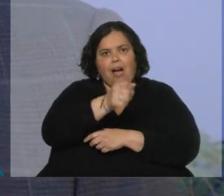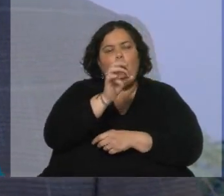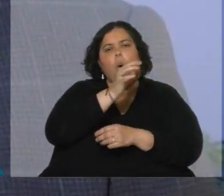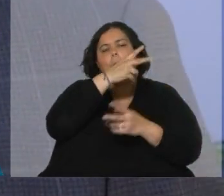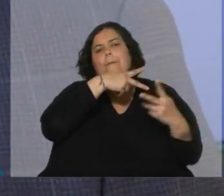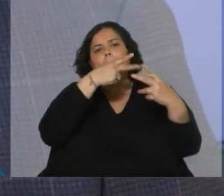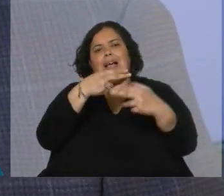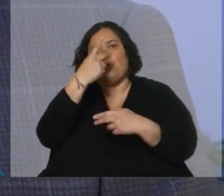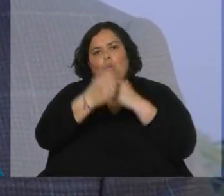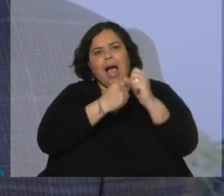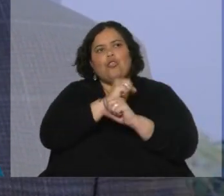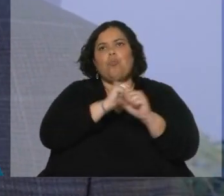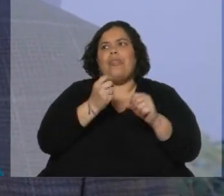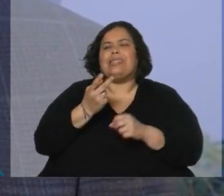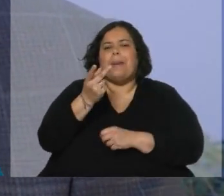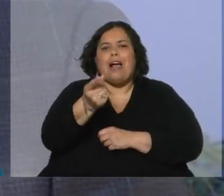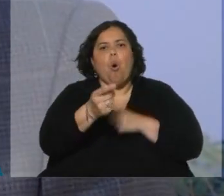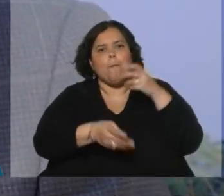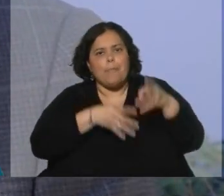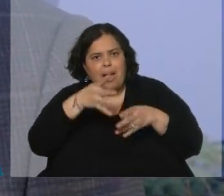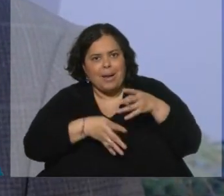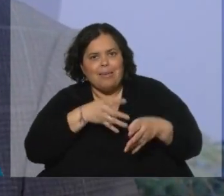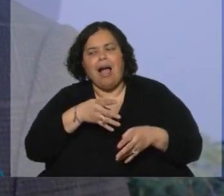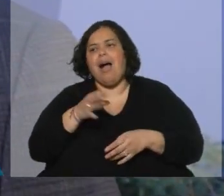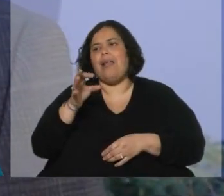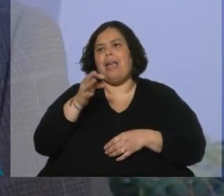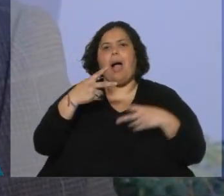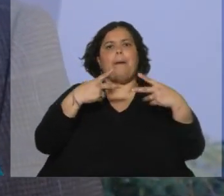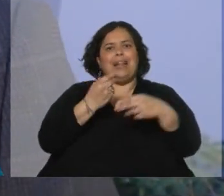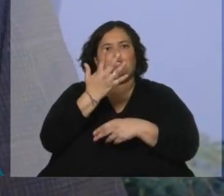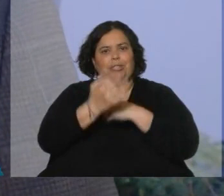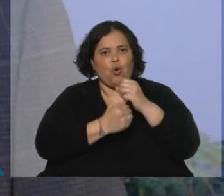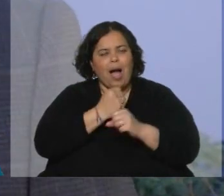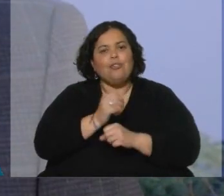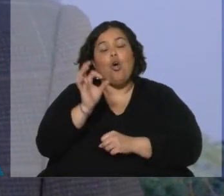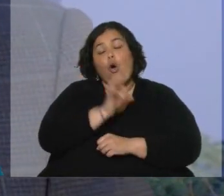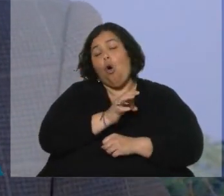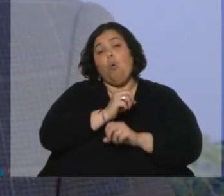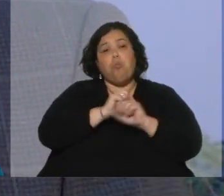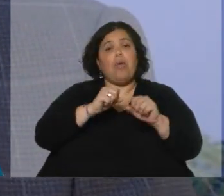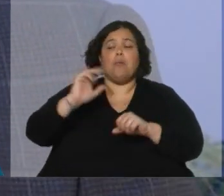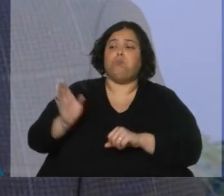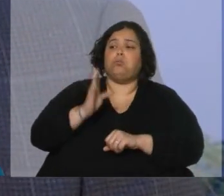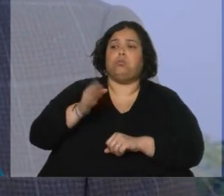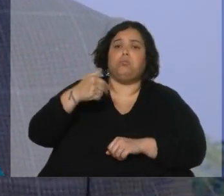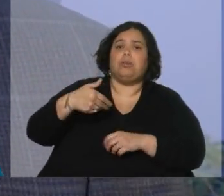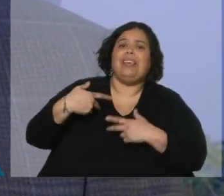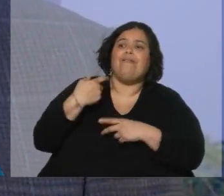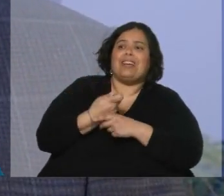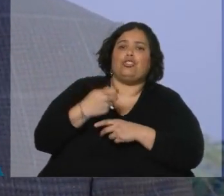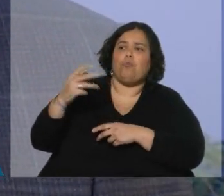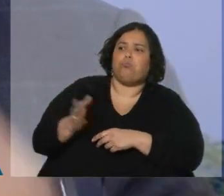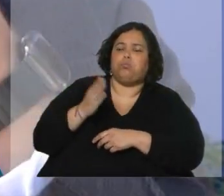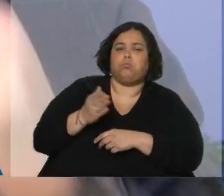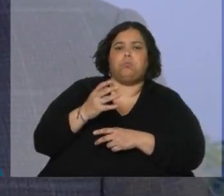un año para compra maquinaria en cinco años o para inversiones productivas de alguna forma en plazo que puede llegar hasta diez años entonces creo que es una